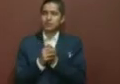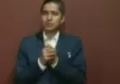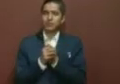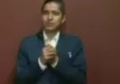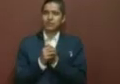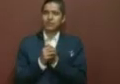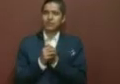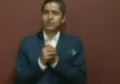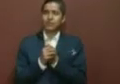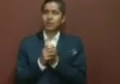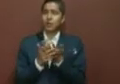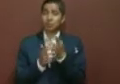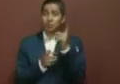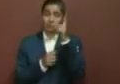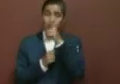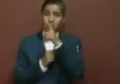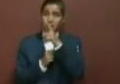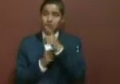complejo luego